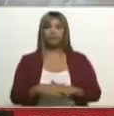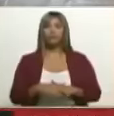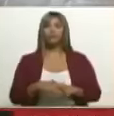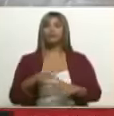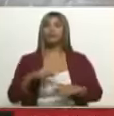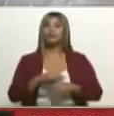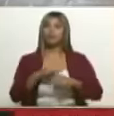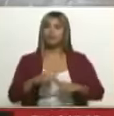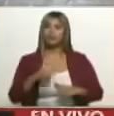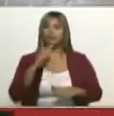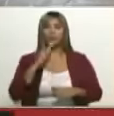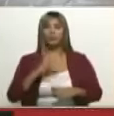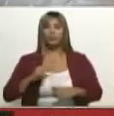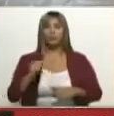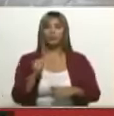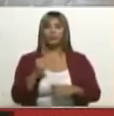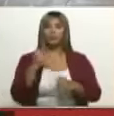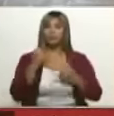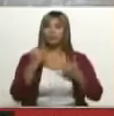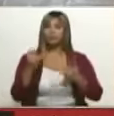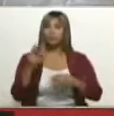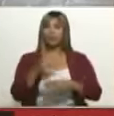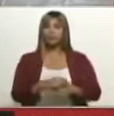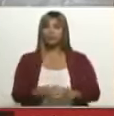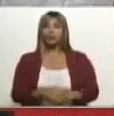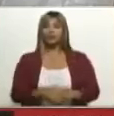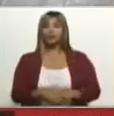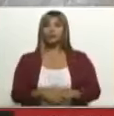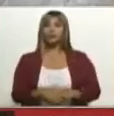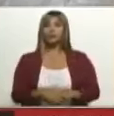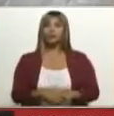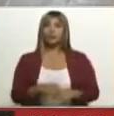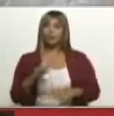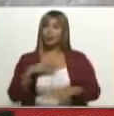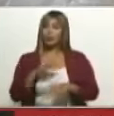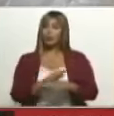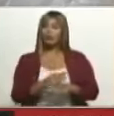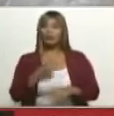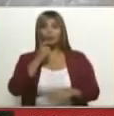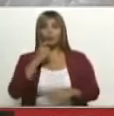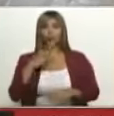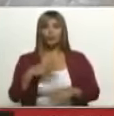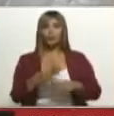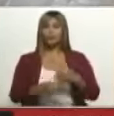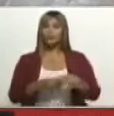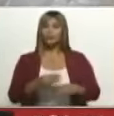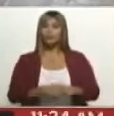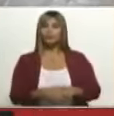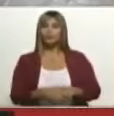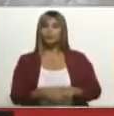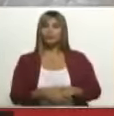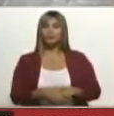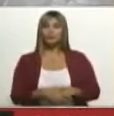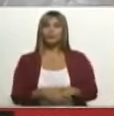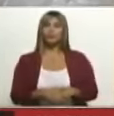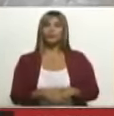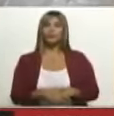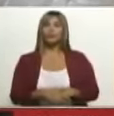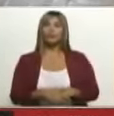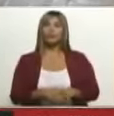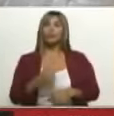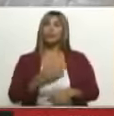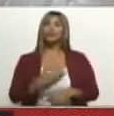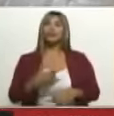cívico-militar-policial, la gran estrategia nacional para la protección del pueblo, creada por nuestro comandante supremo